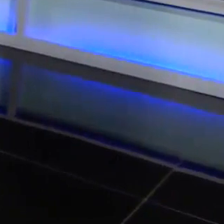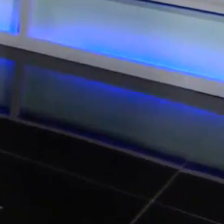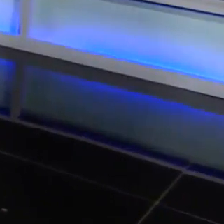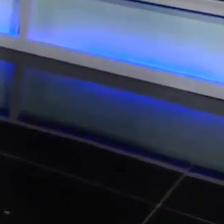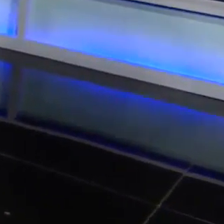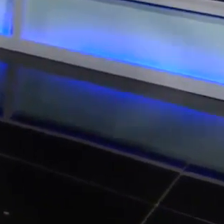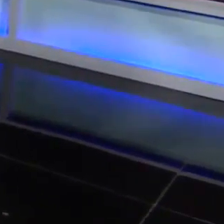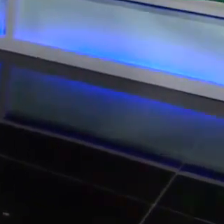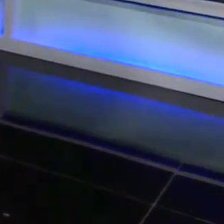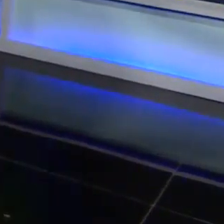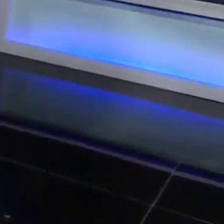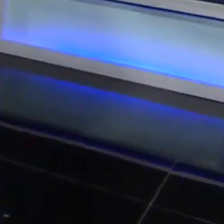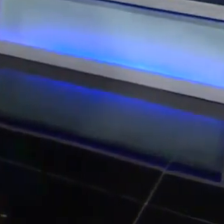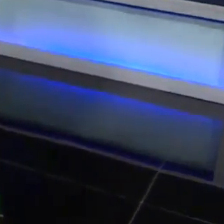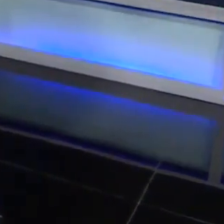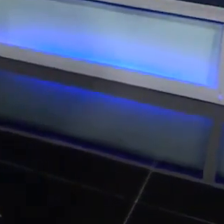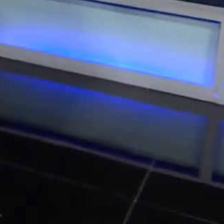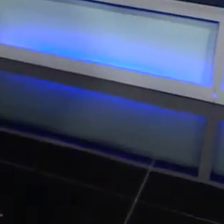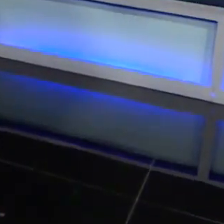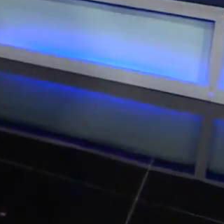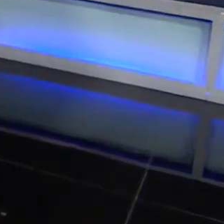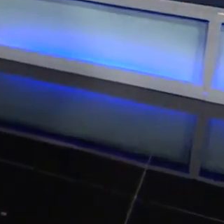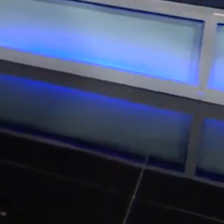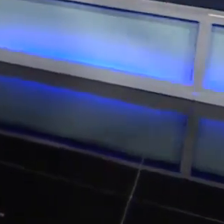ningún límite.